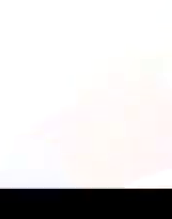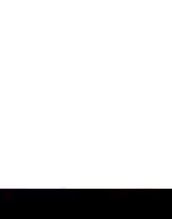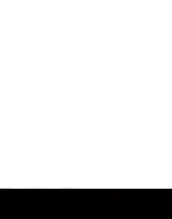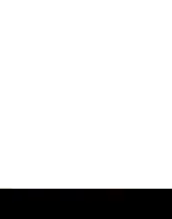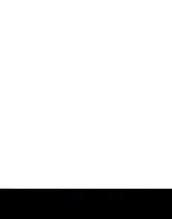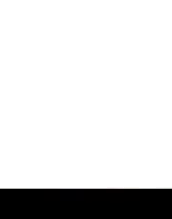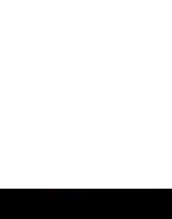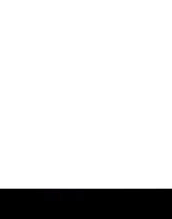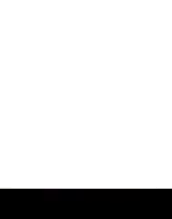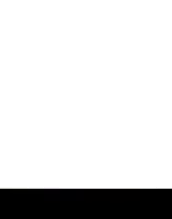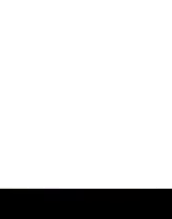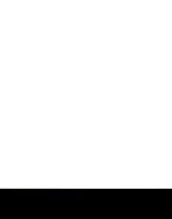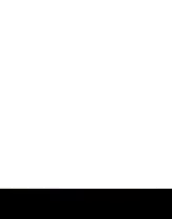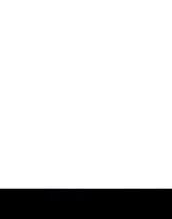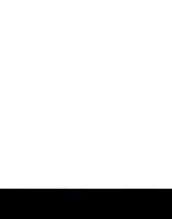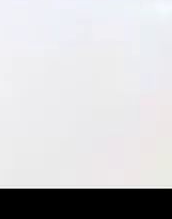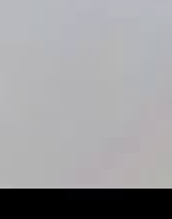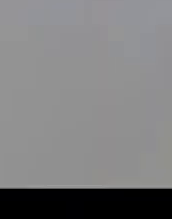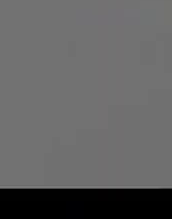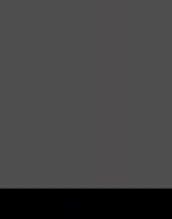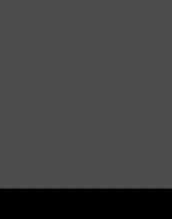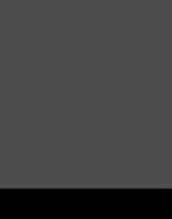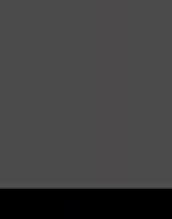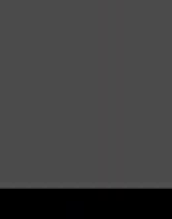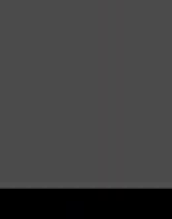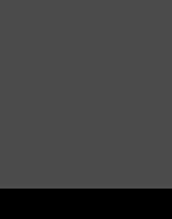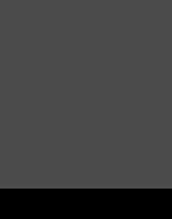honesto garantiza progreso.